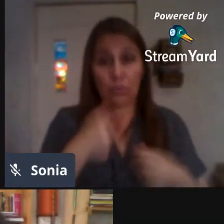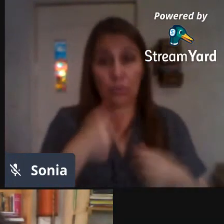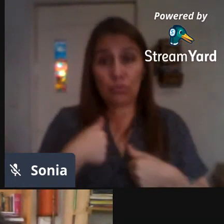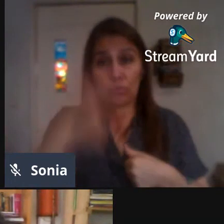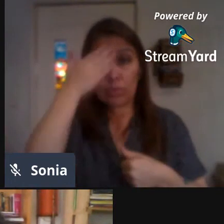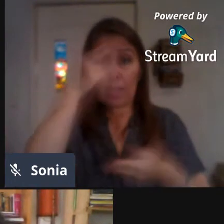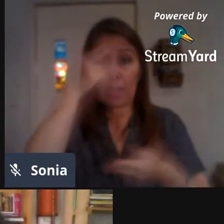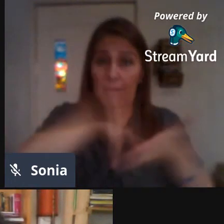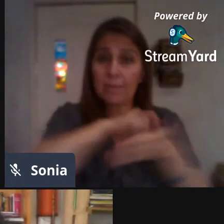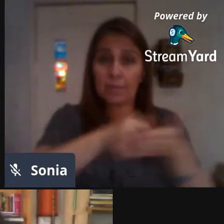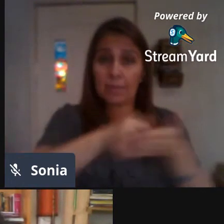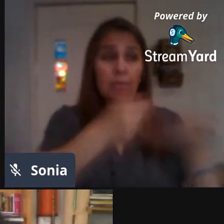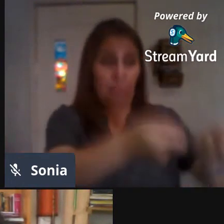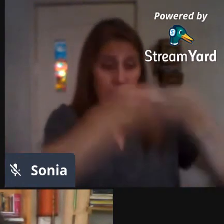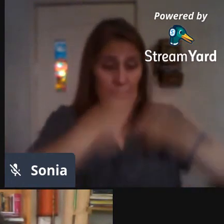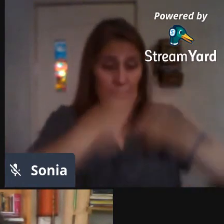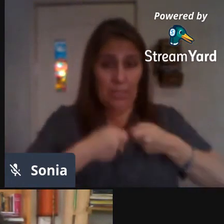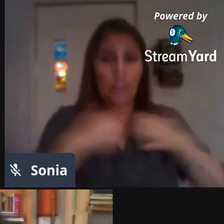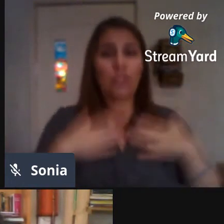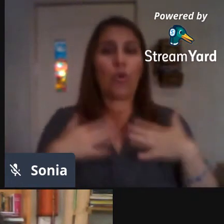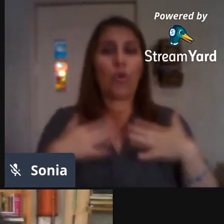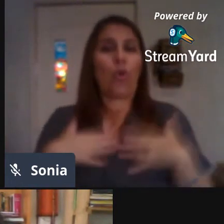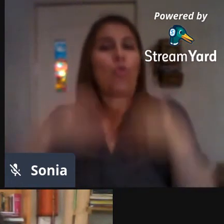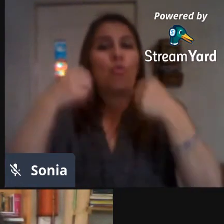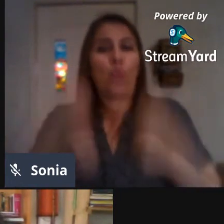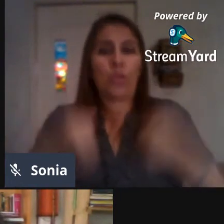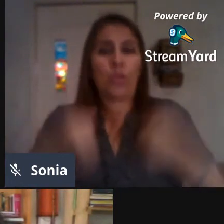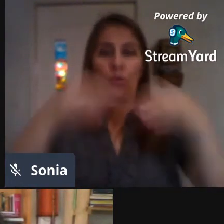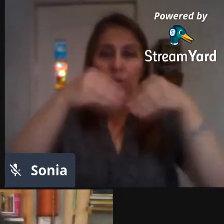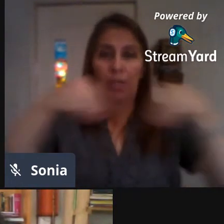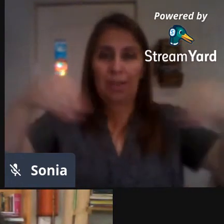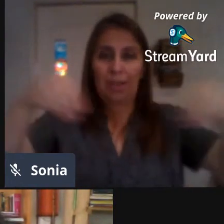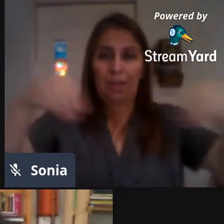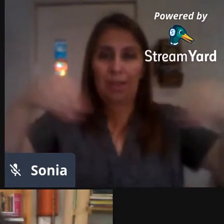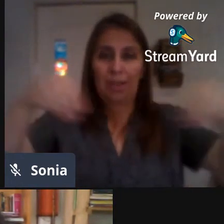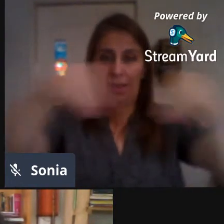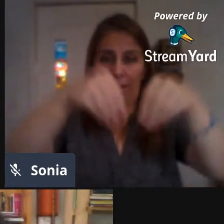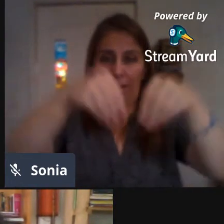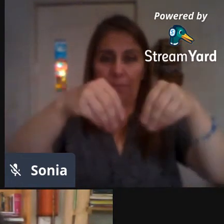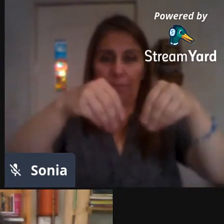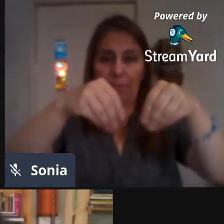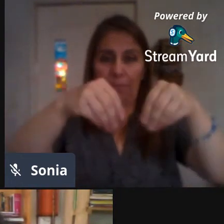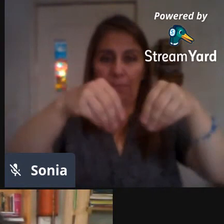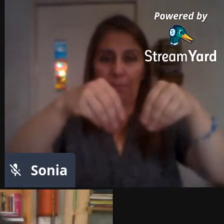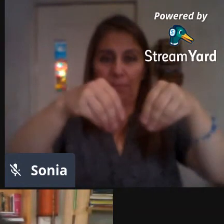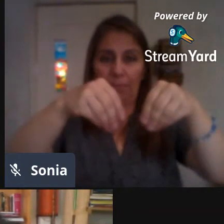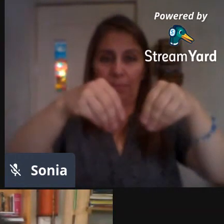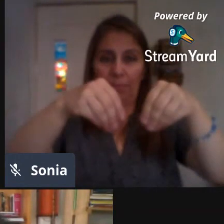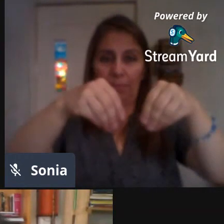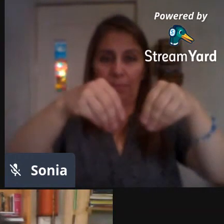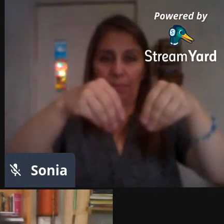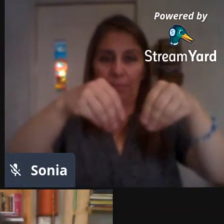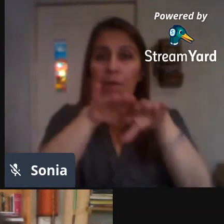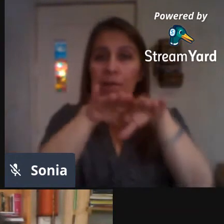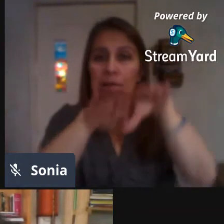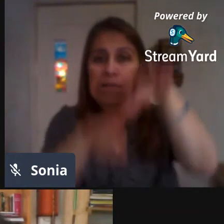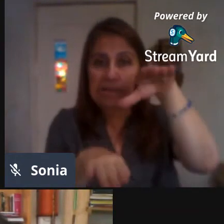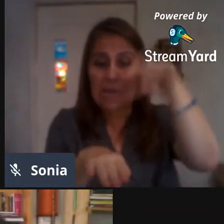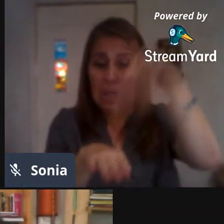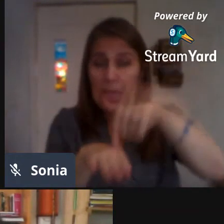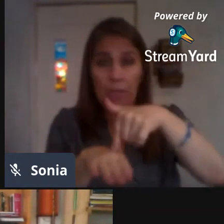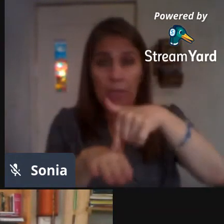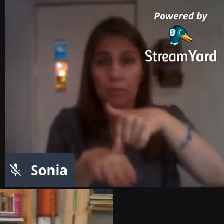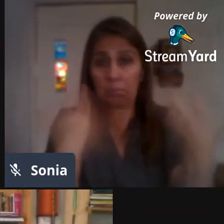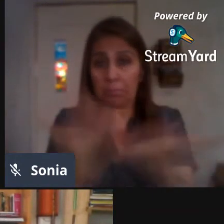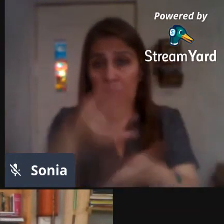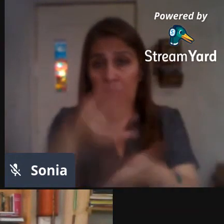hacía que se ampliará la brecha de desigualdad y que los que no podían acceder a este ejercicio simbólico pues sencillamente